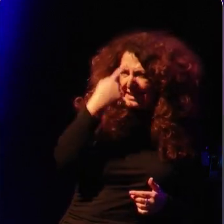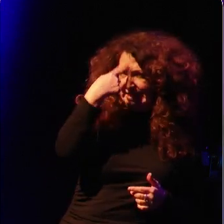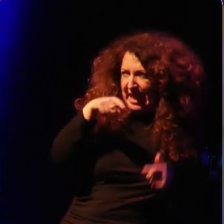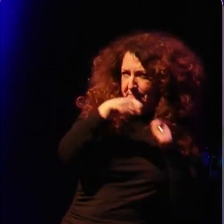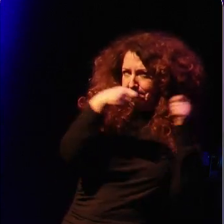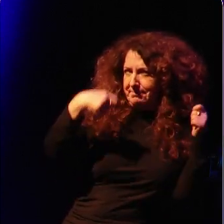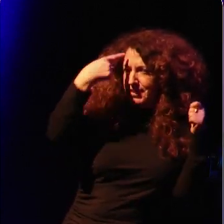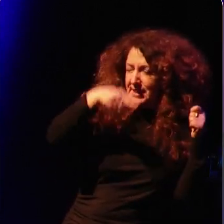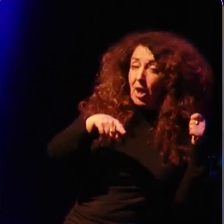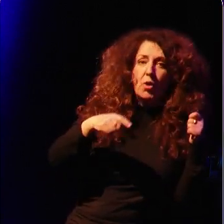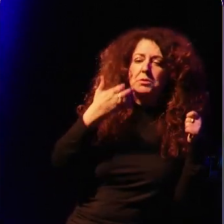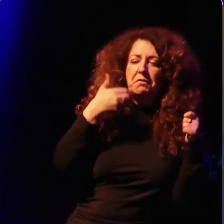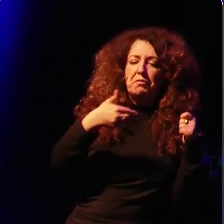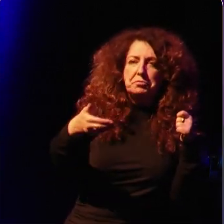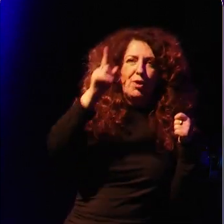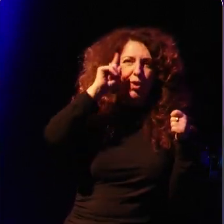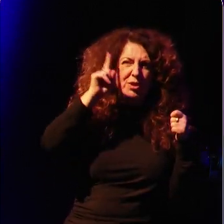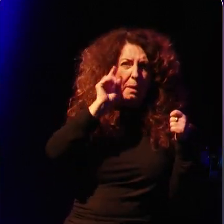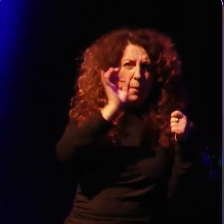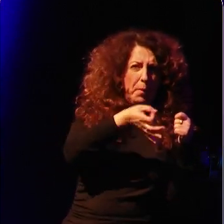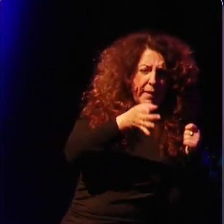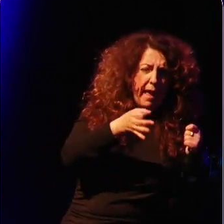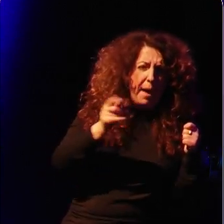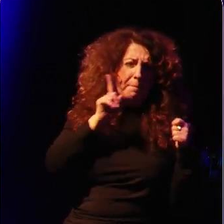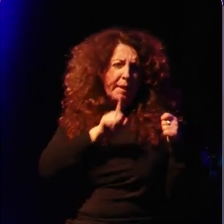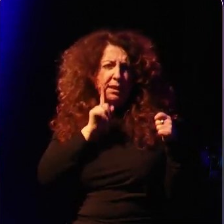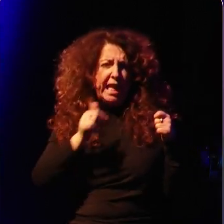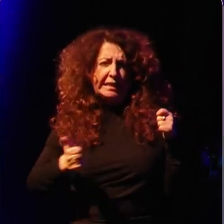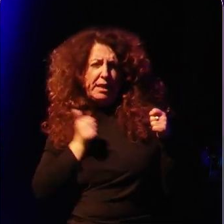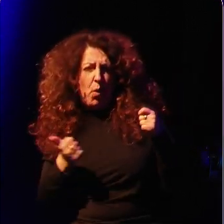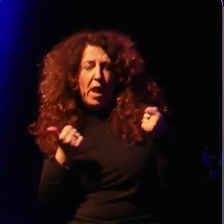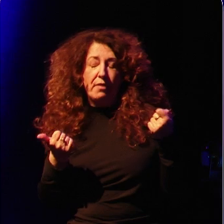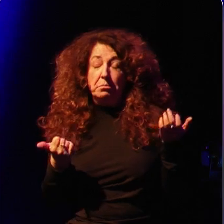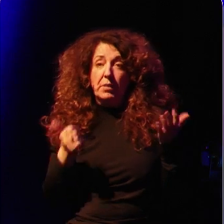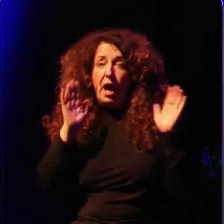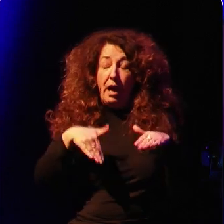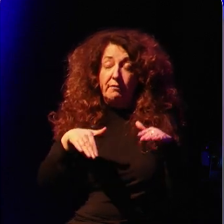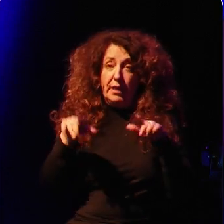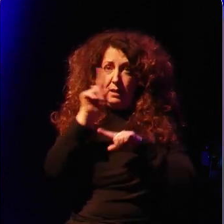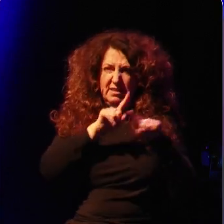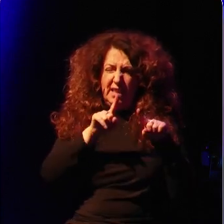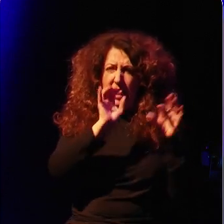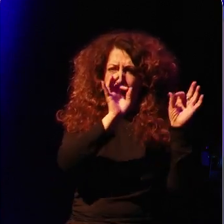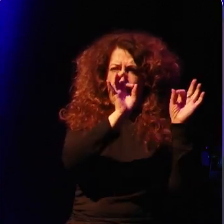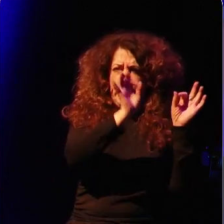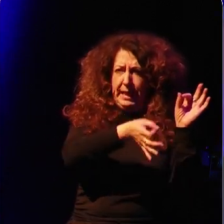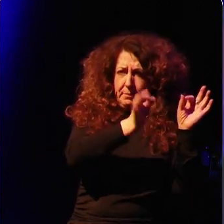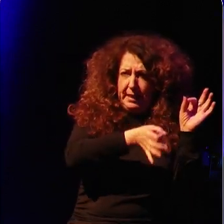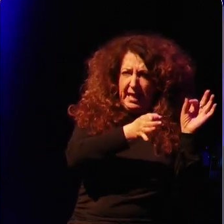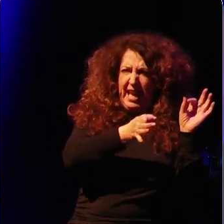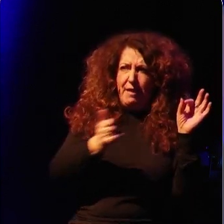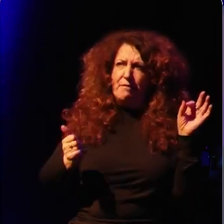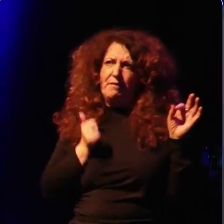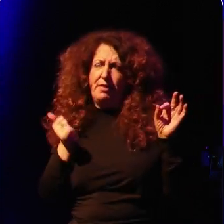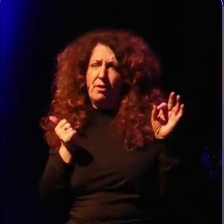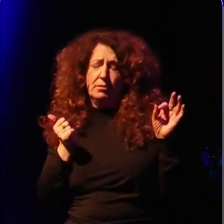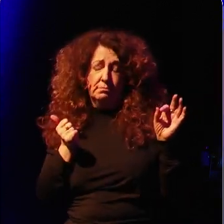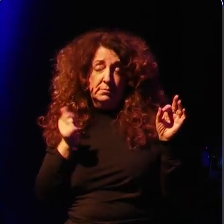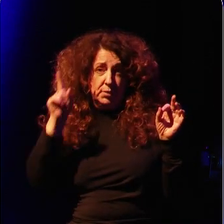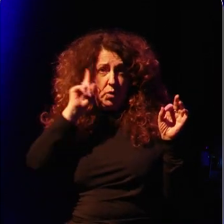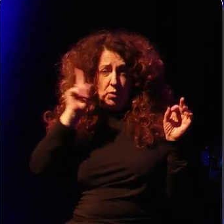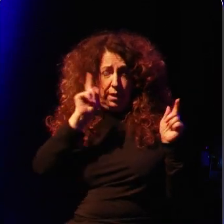va a llegar el punto en que no se sepa que es una simulación, ¿cómo vamos a saber diferenciar cuál es la realidad de la ficción o